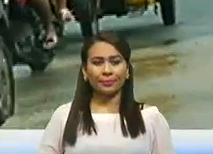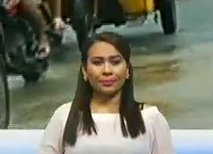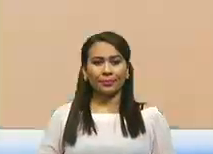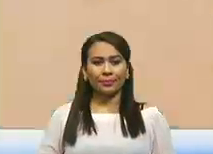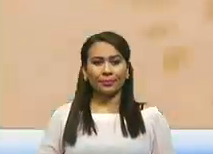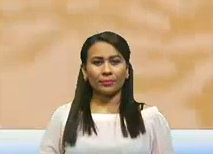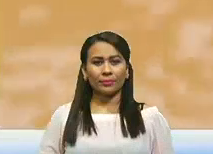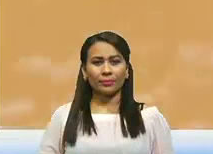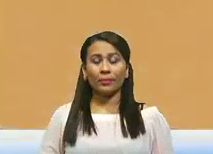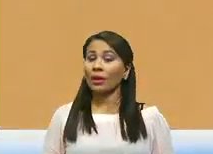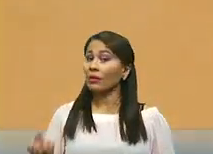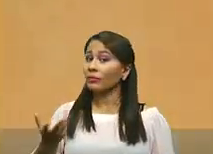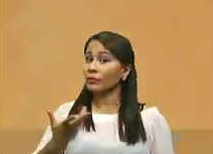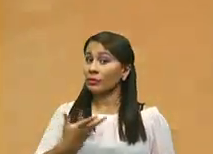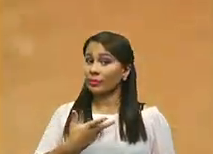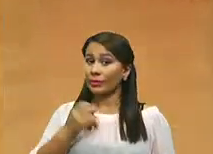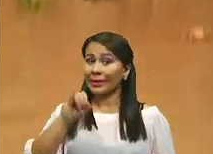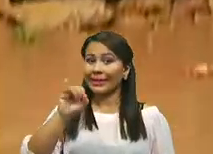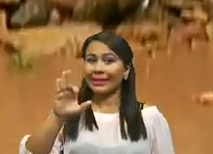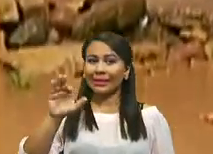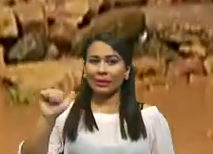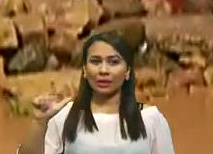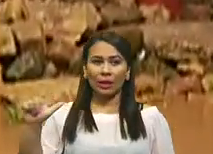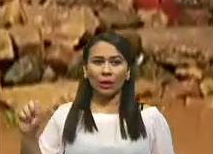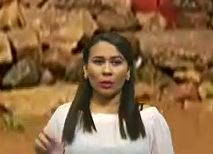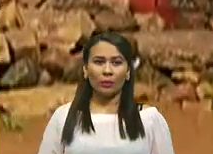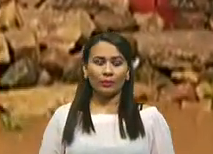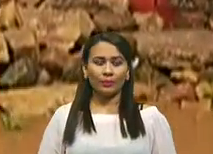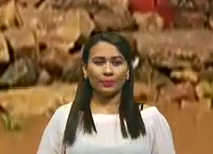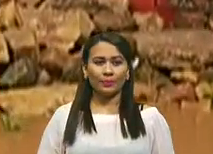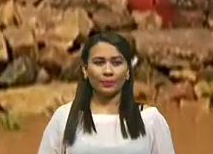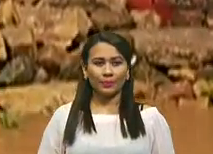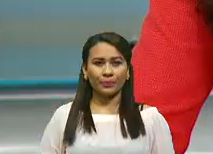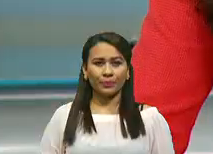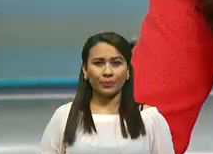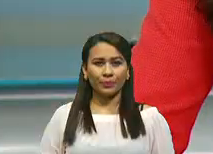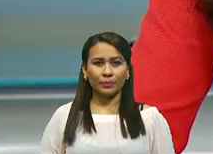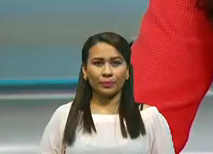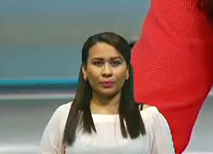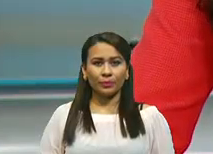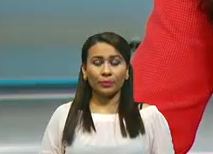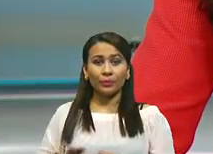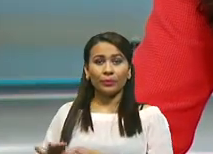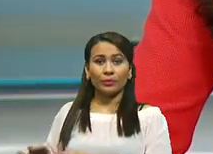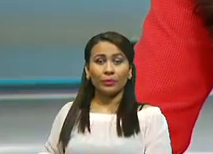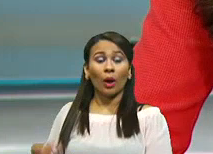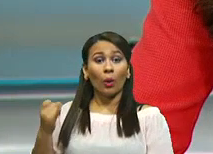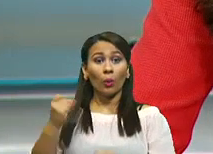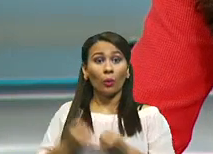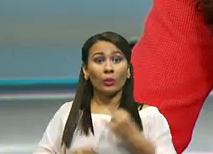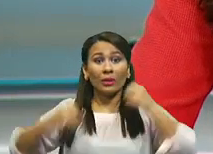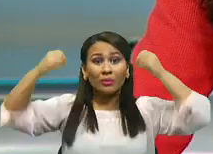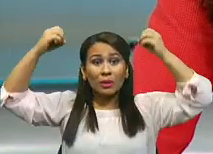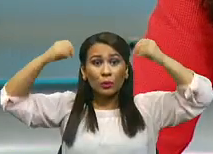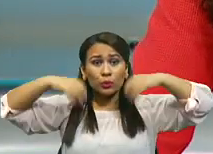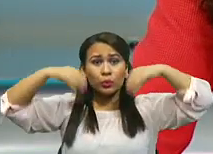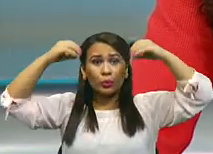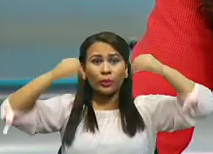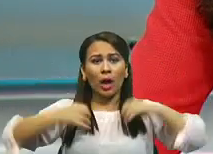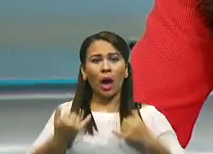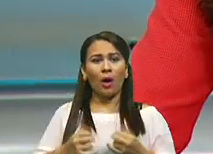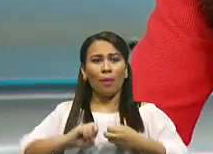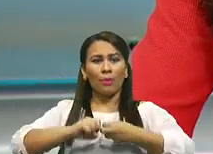Informó Ítalo Ruiz. Las últimas precipitaciones provocaron